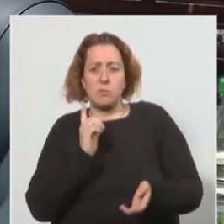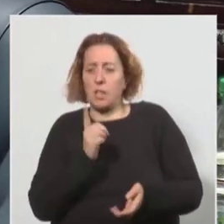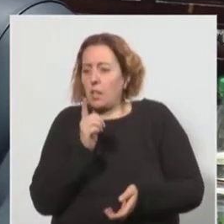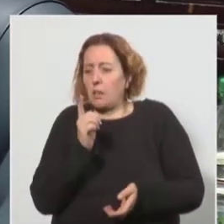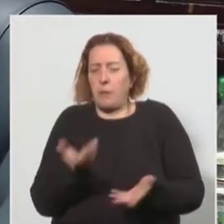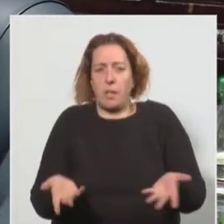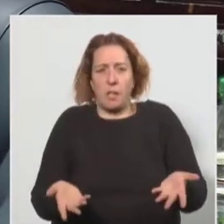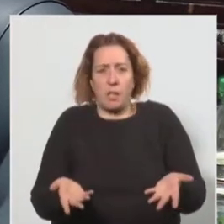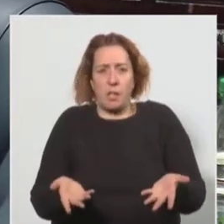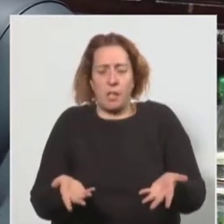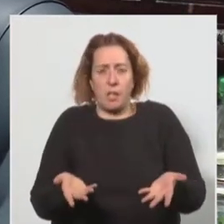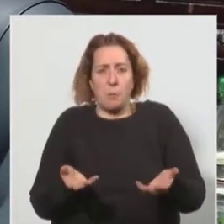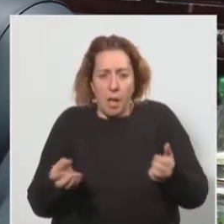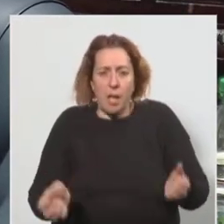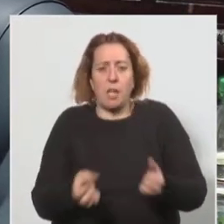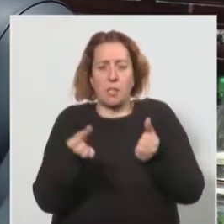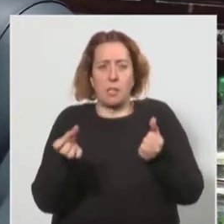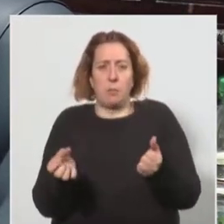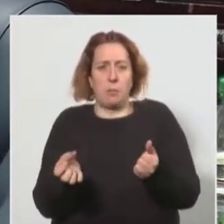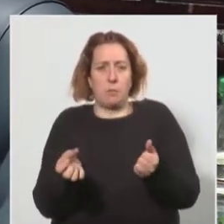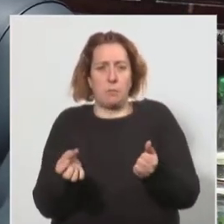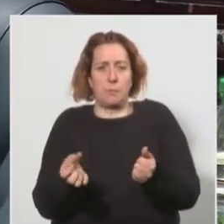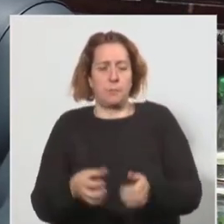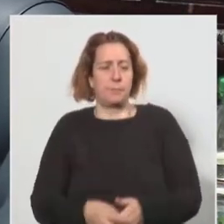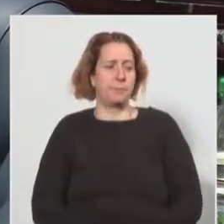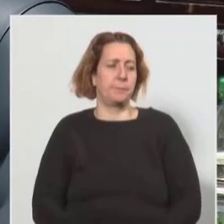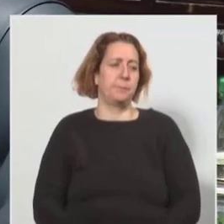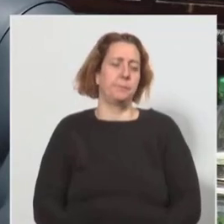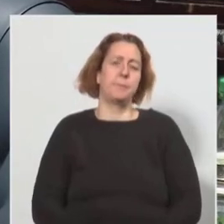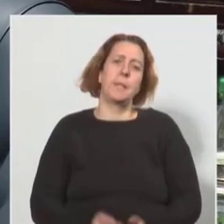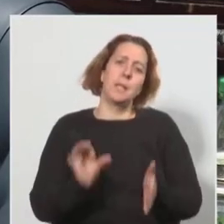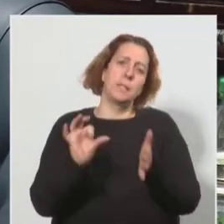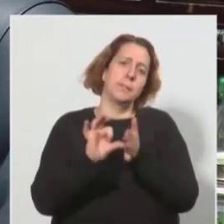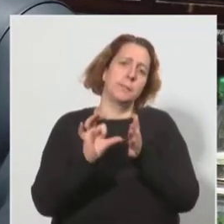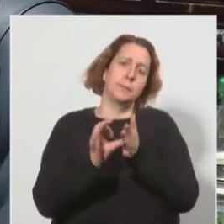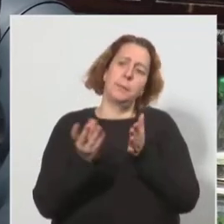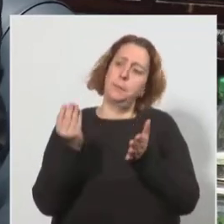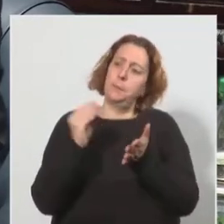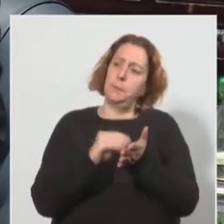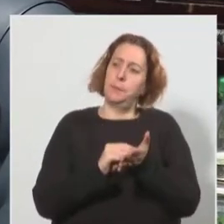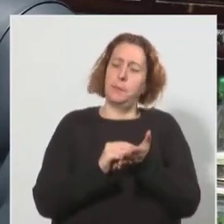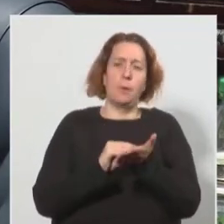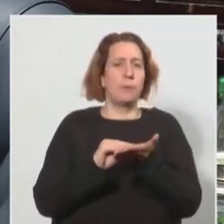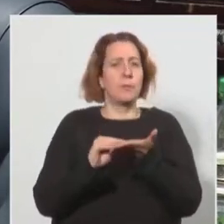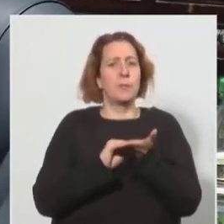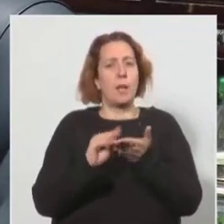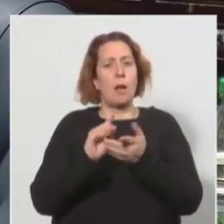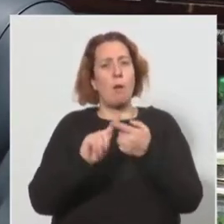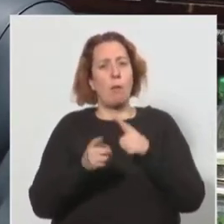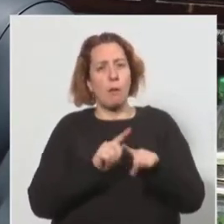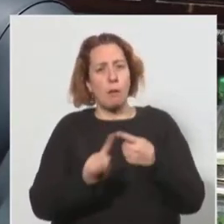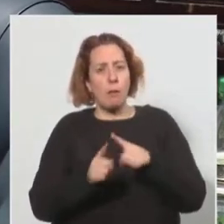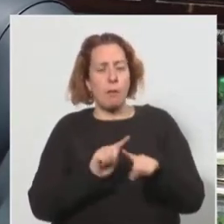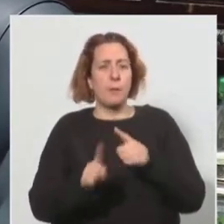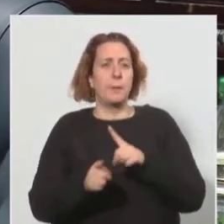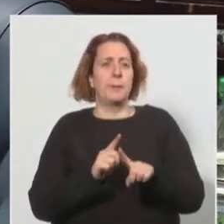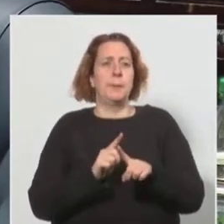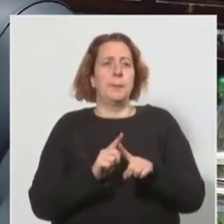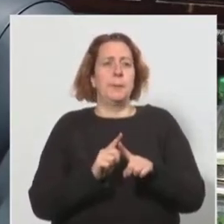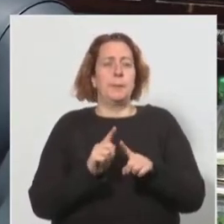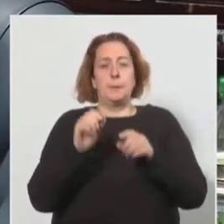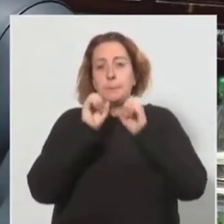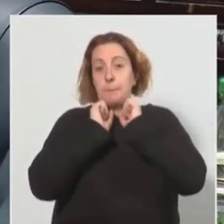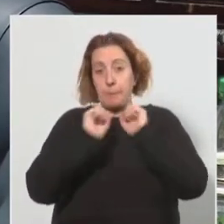pasar para que se active? Un sistema que además tiene una oficina coordinadora,